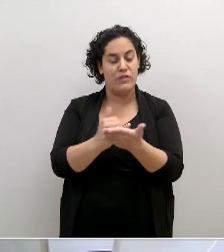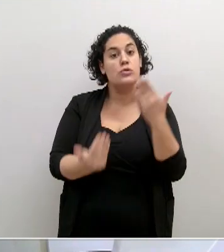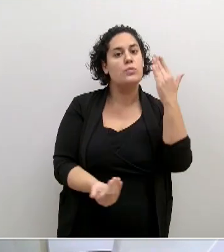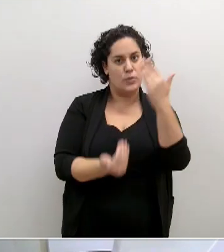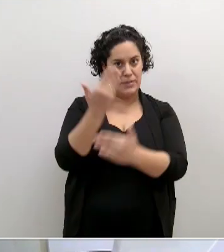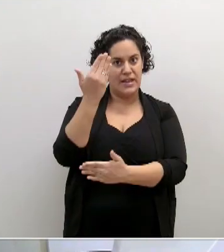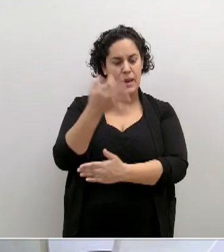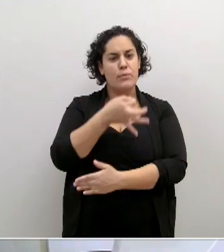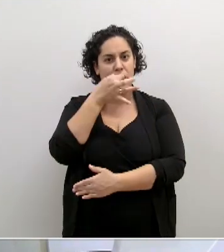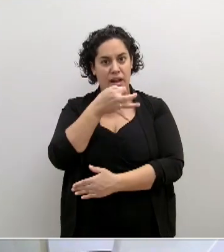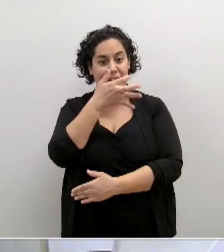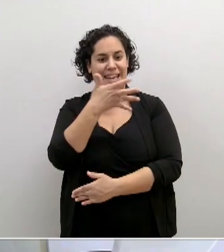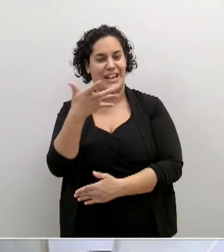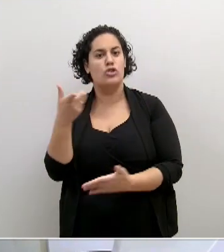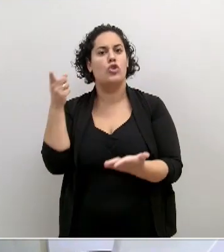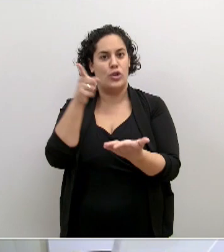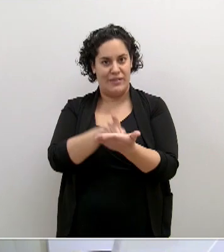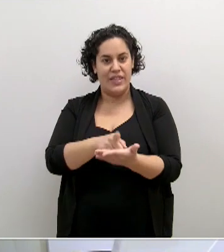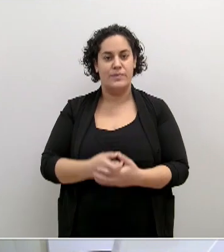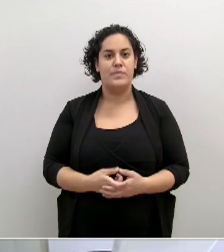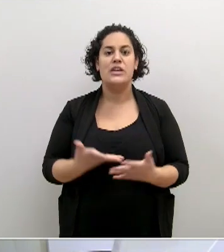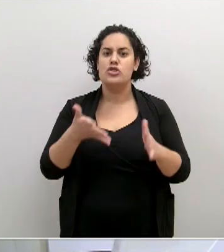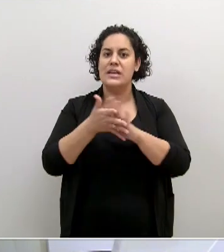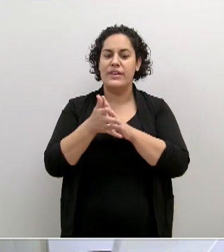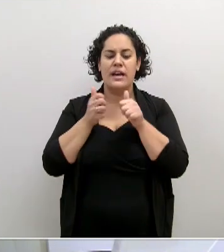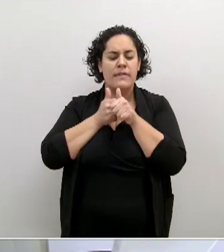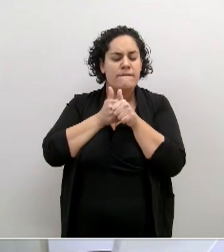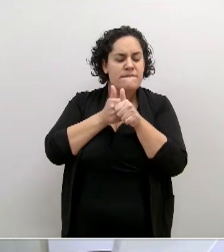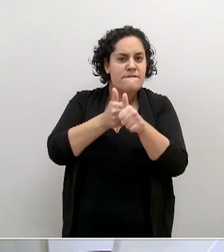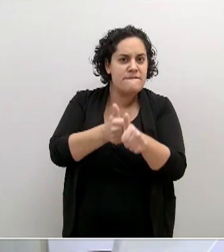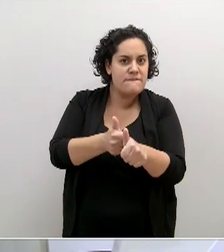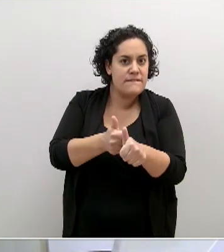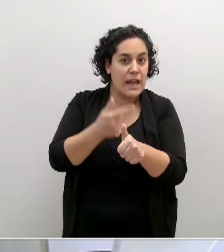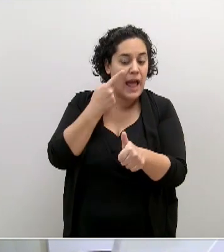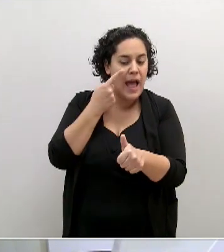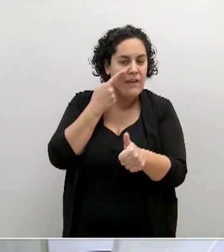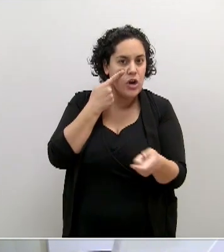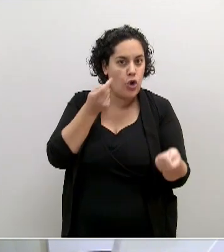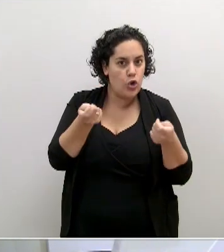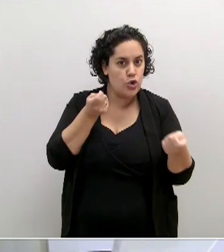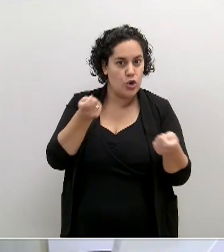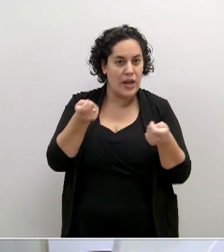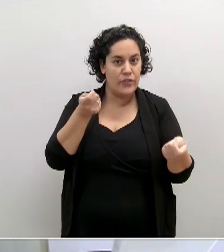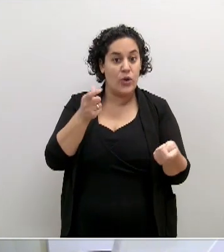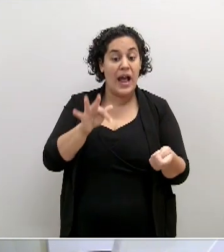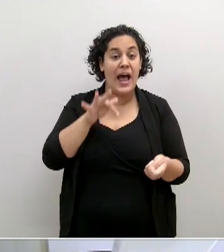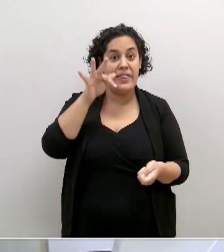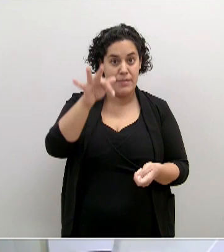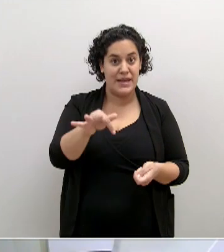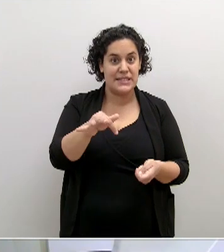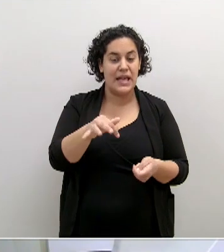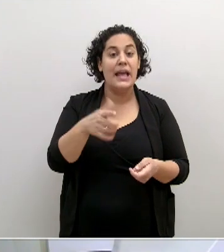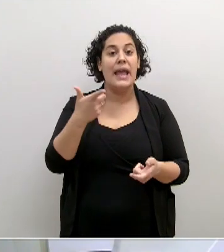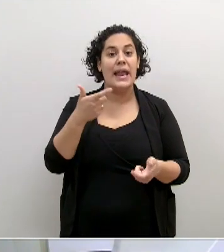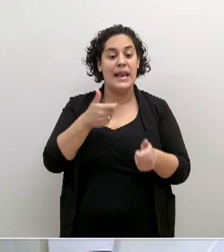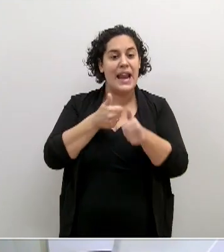la tarde se hicieron otros 500. Es decir, se está rastreando y además, como hemos dicho, y se va a incrementar esta capacidad de